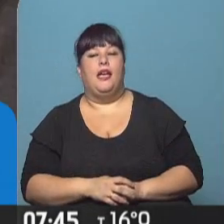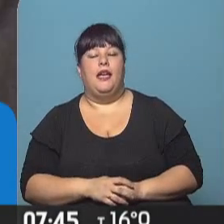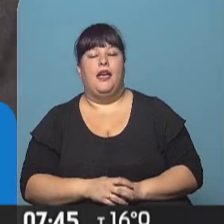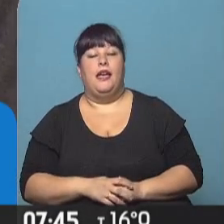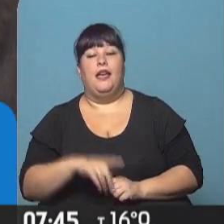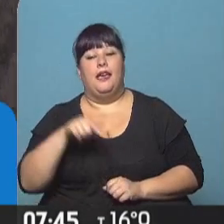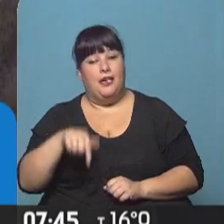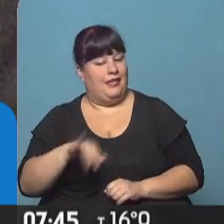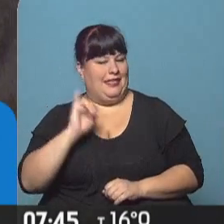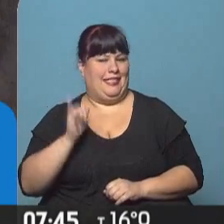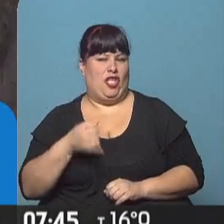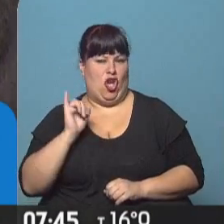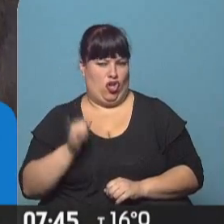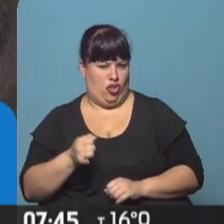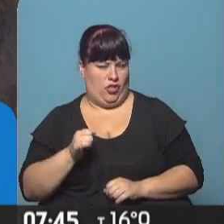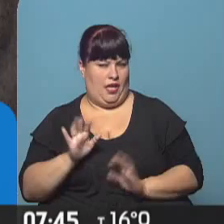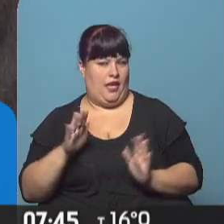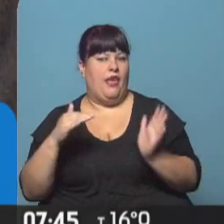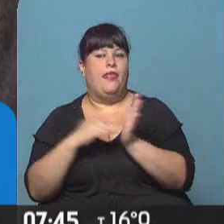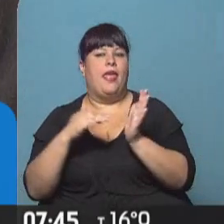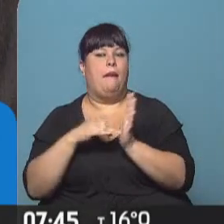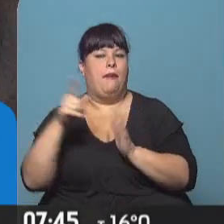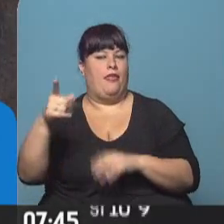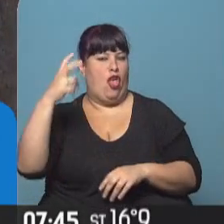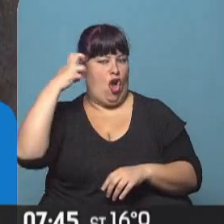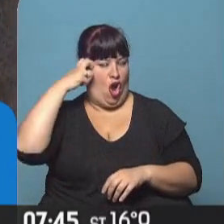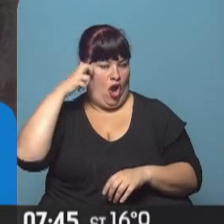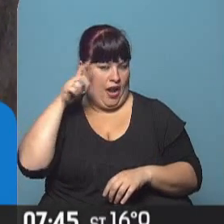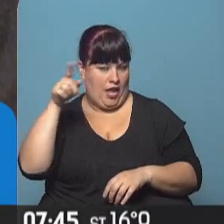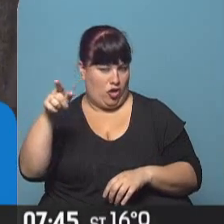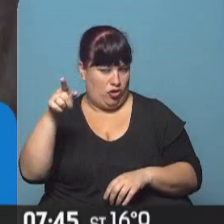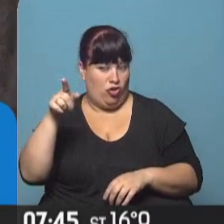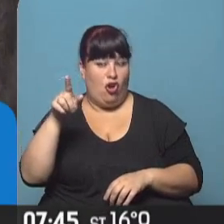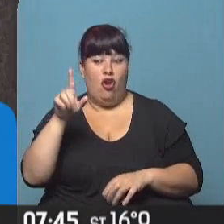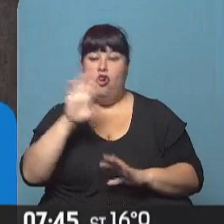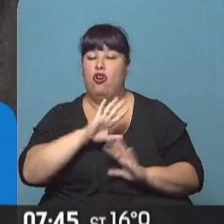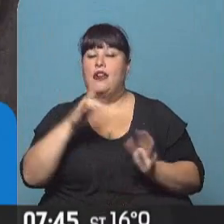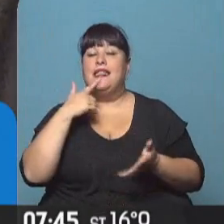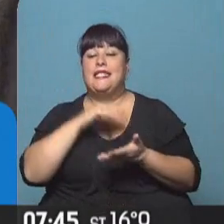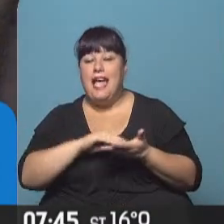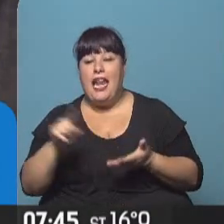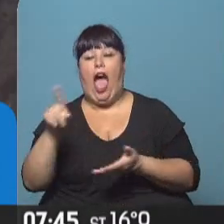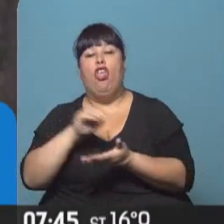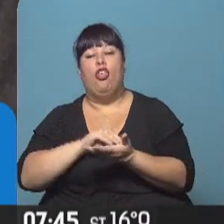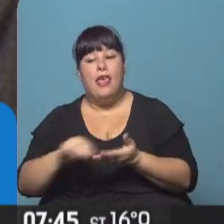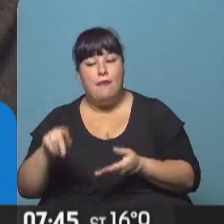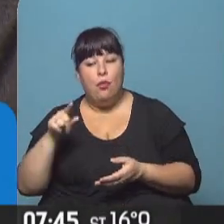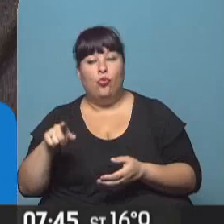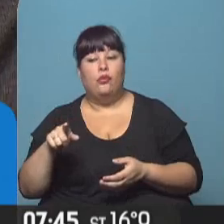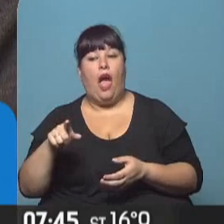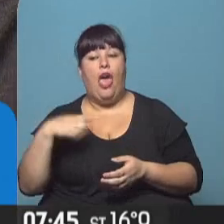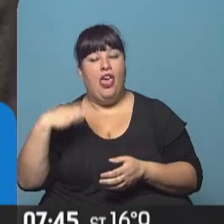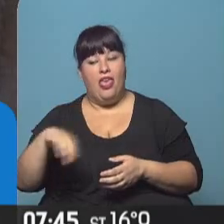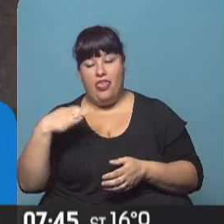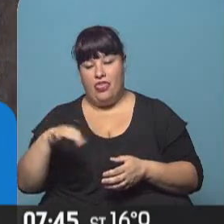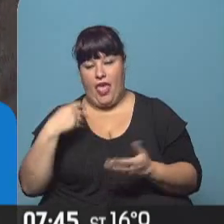después, acá sin duda queda en manos del Parlamento, que son los senadores y los diputados los que